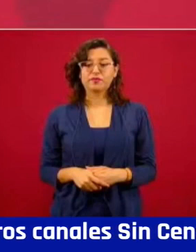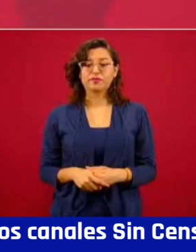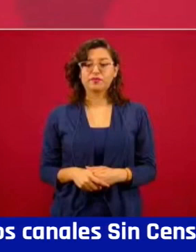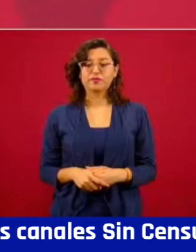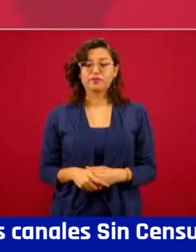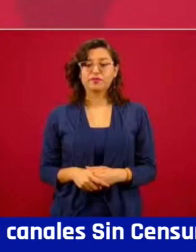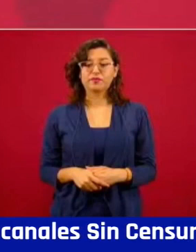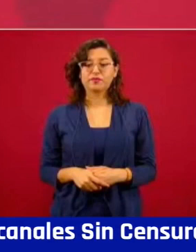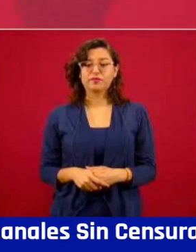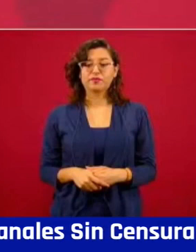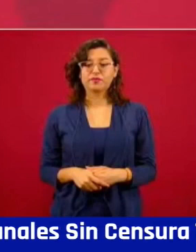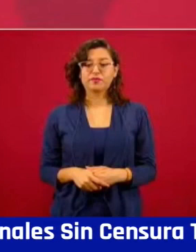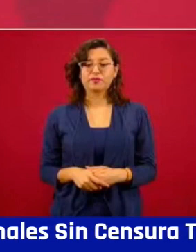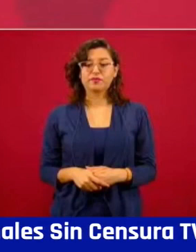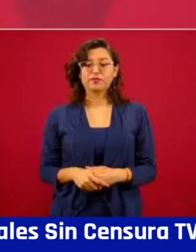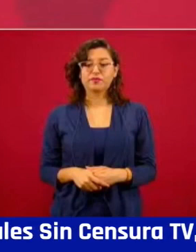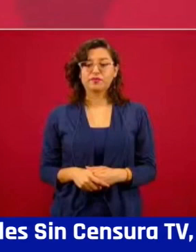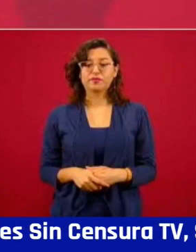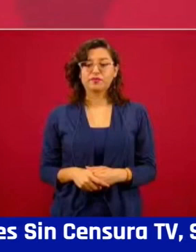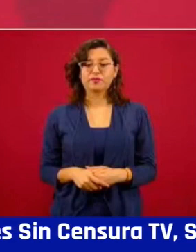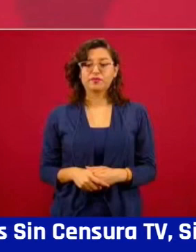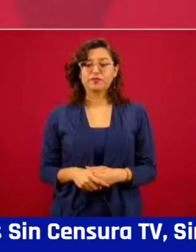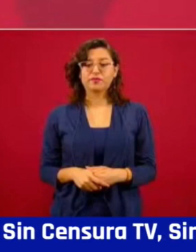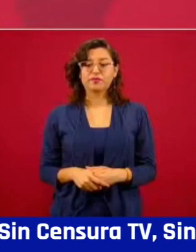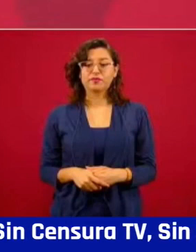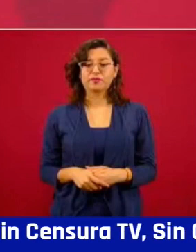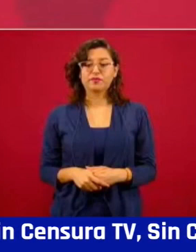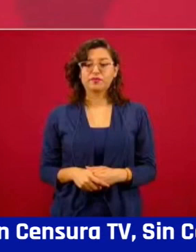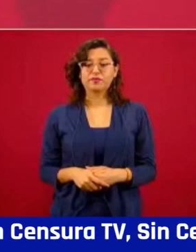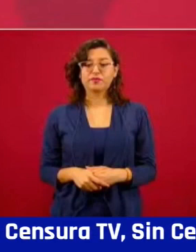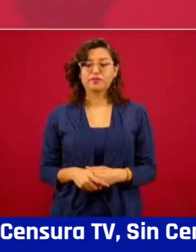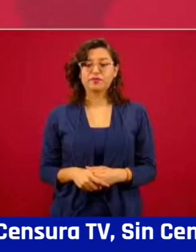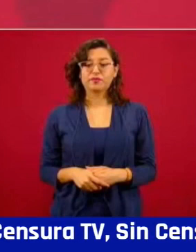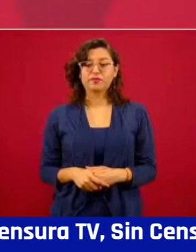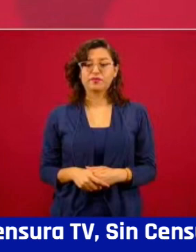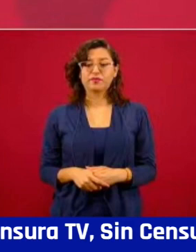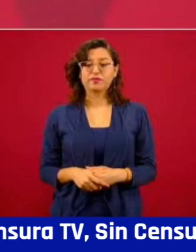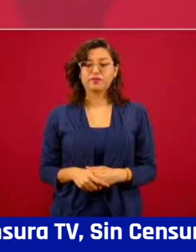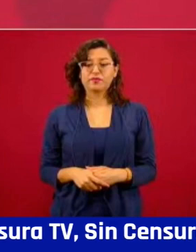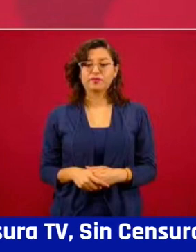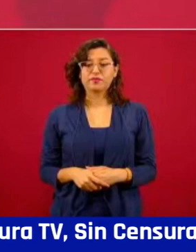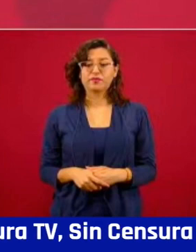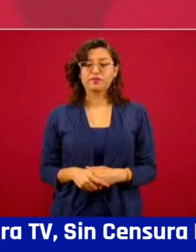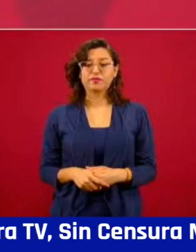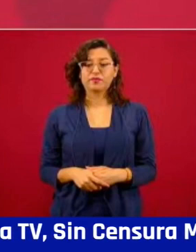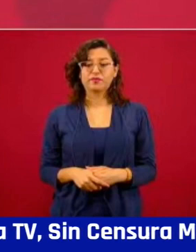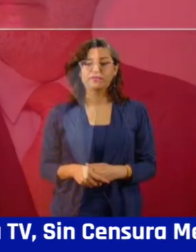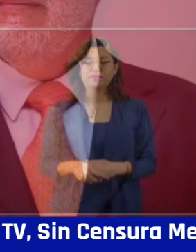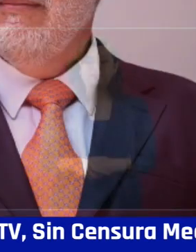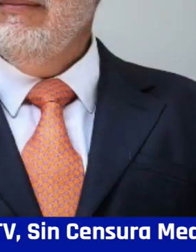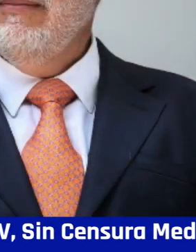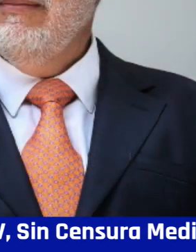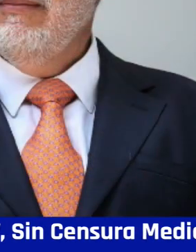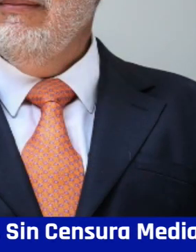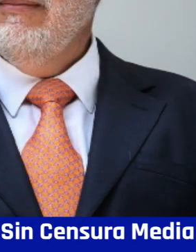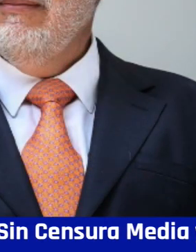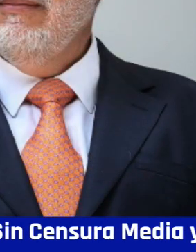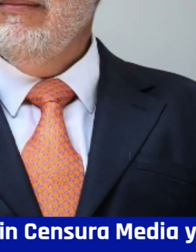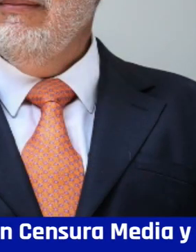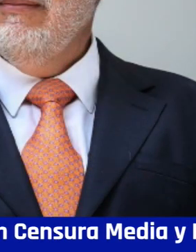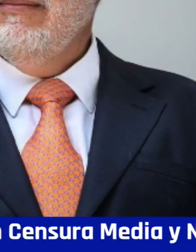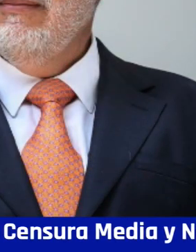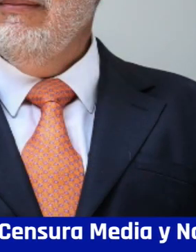4T, y fue Scherer quien trajo a Hertz y lo infiltró en la 4T. Y además no solamente lo propuso